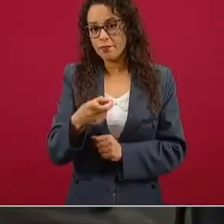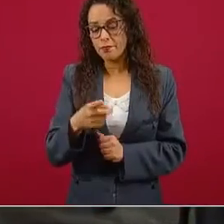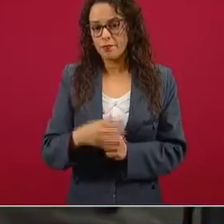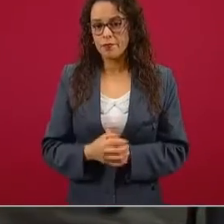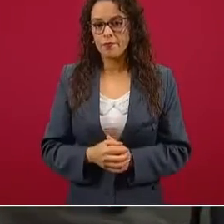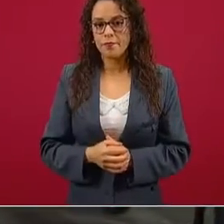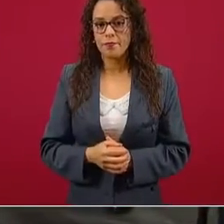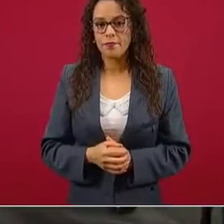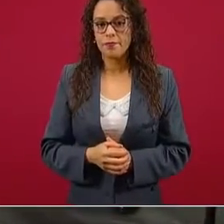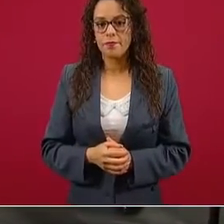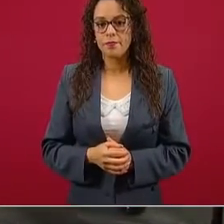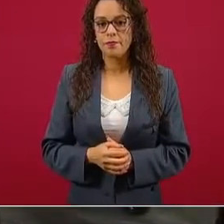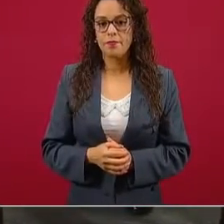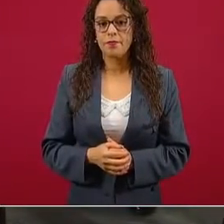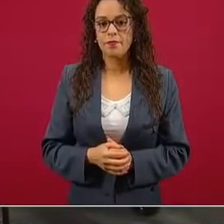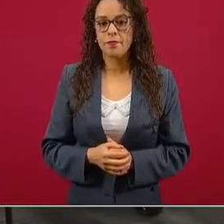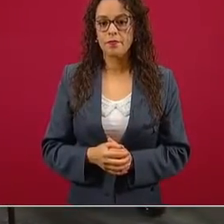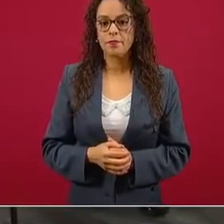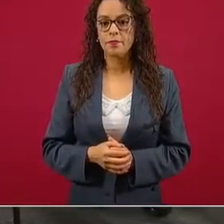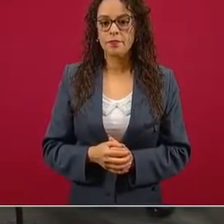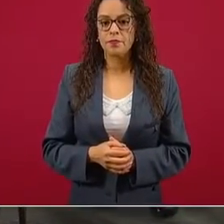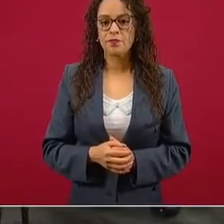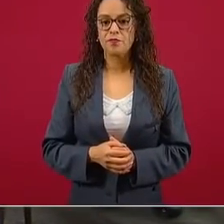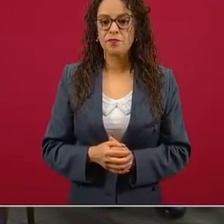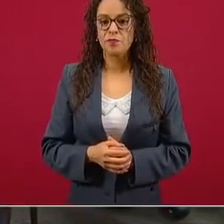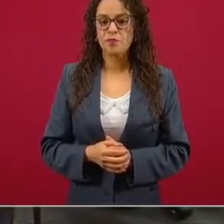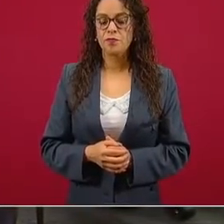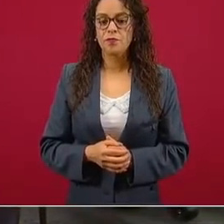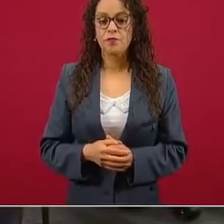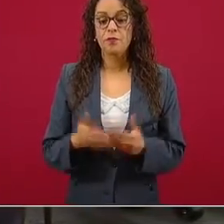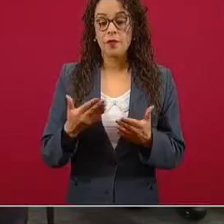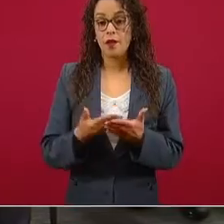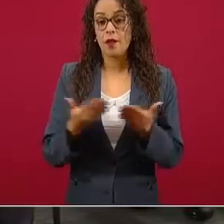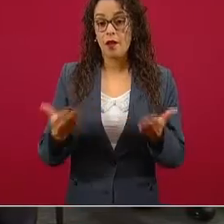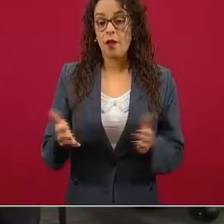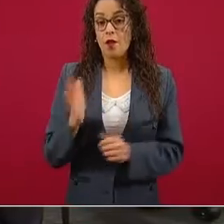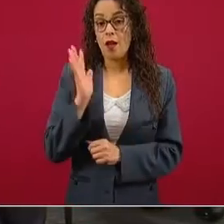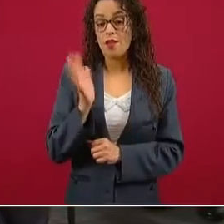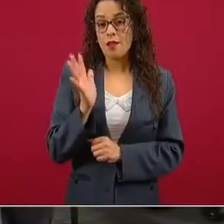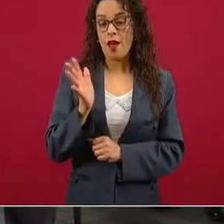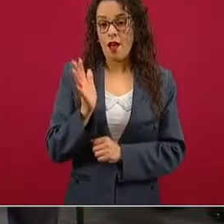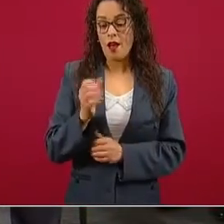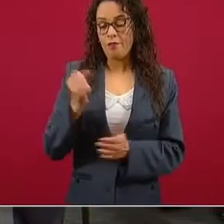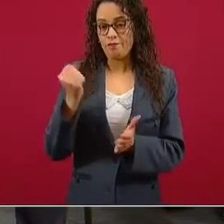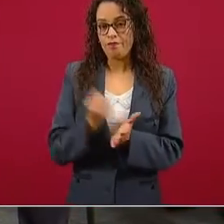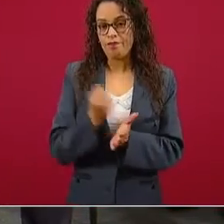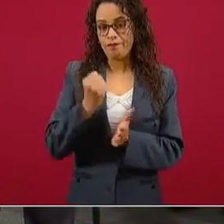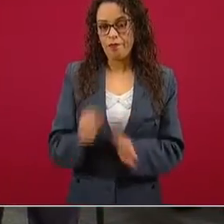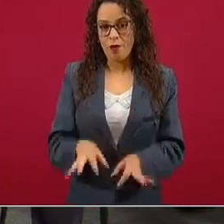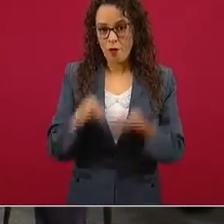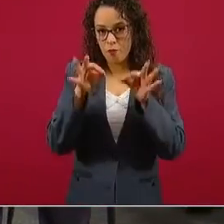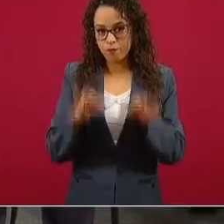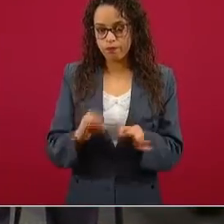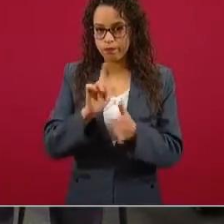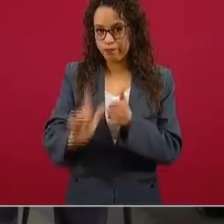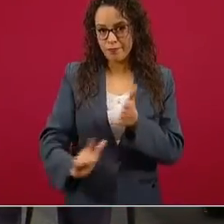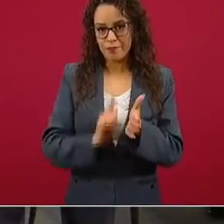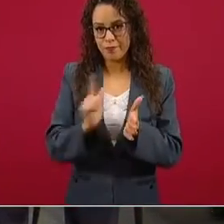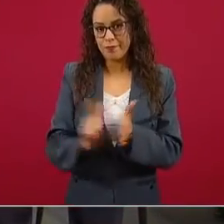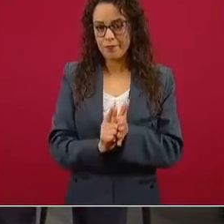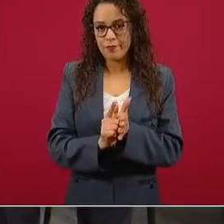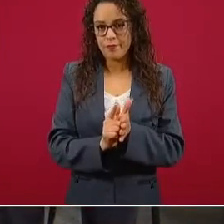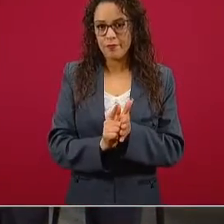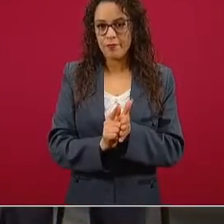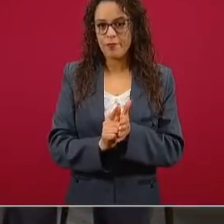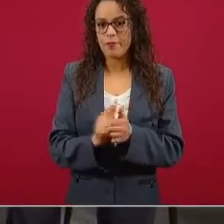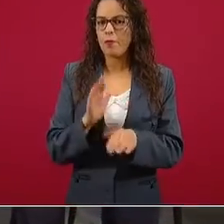de modo que ya es legal, es formal, y lo